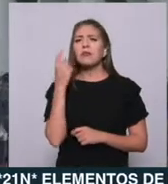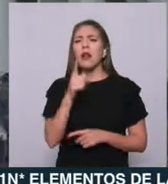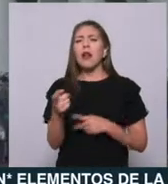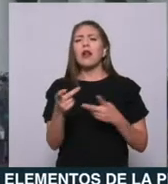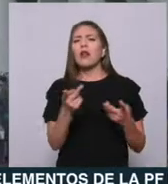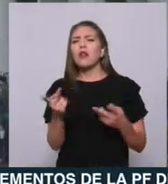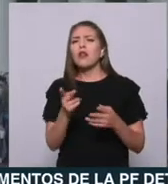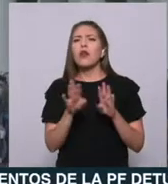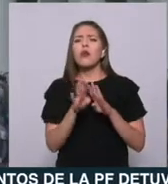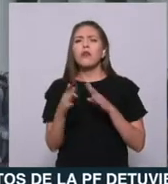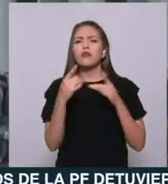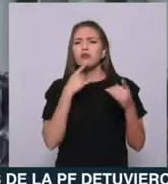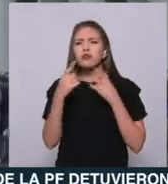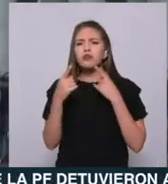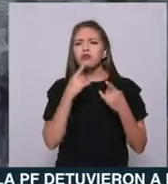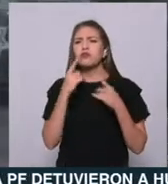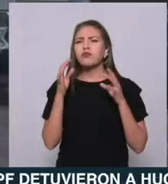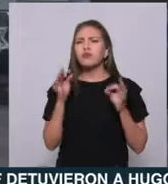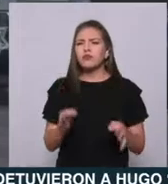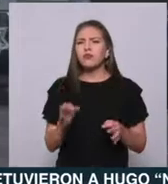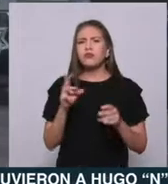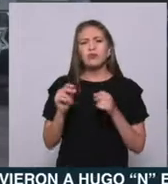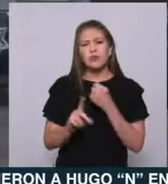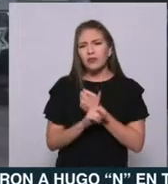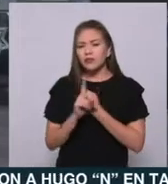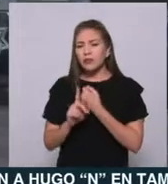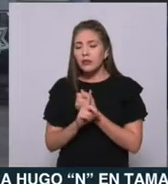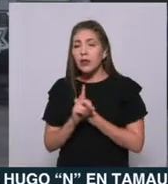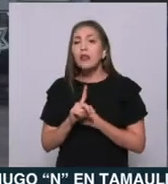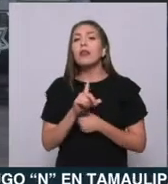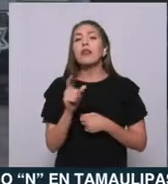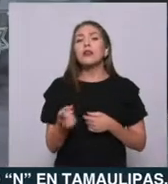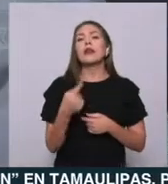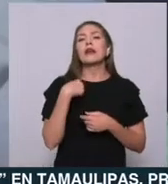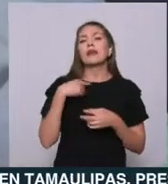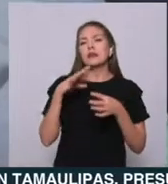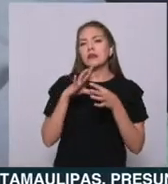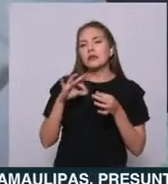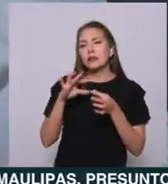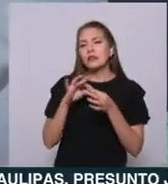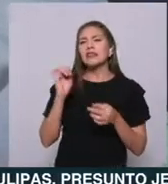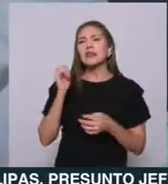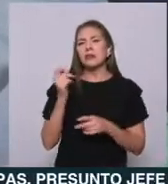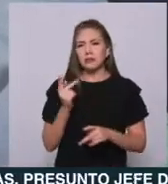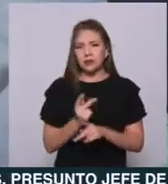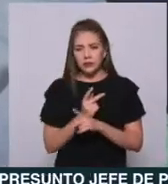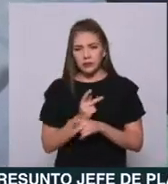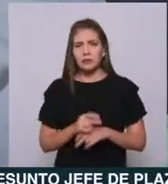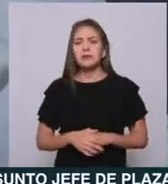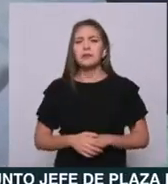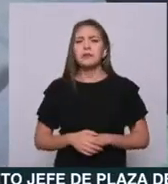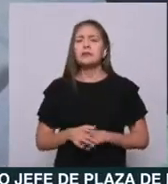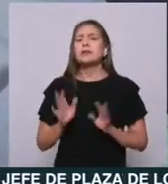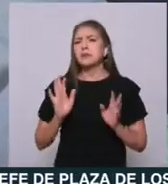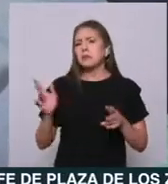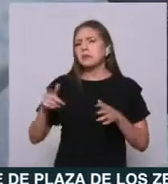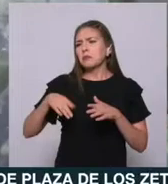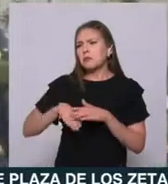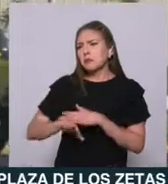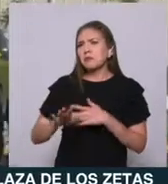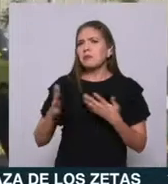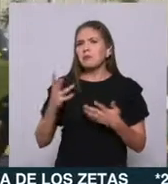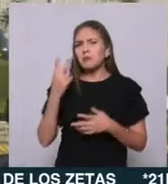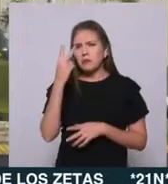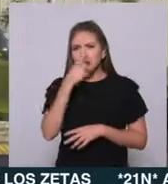en la circunstancia y me dicen después qué es lo que está ocurriendo. Así fue, tardaron aproximadamente 2 horas y